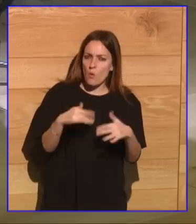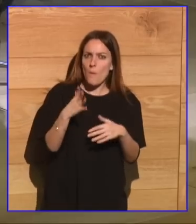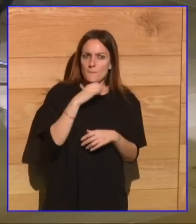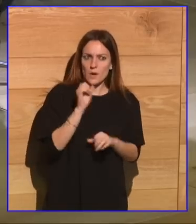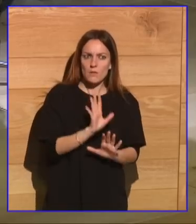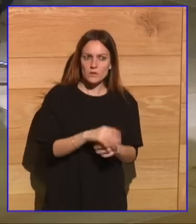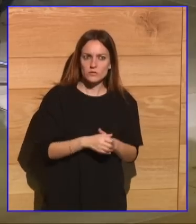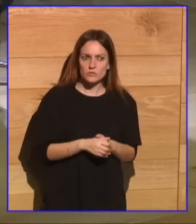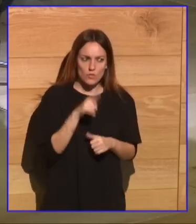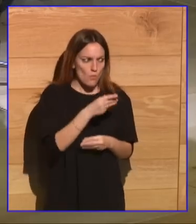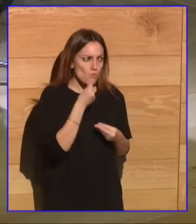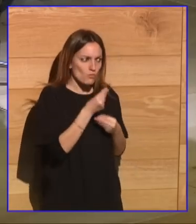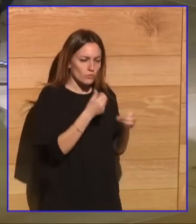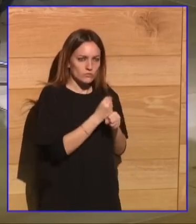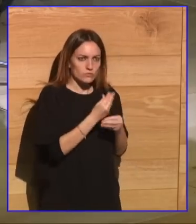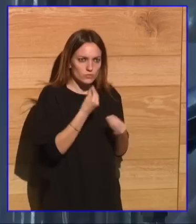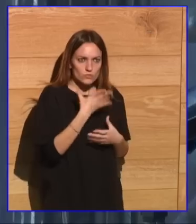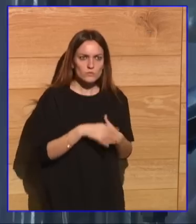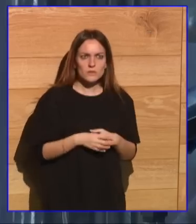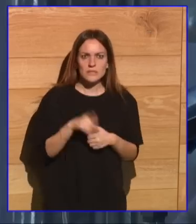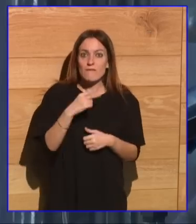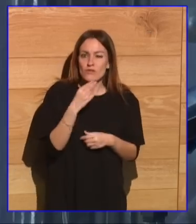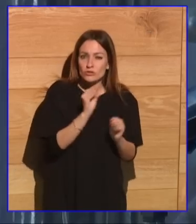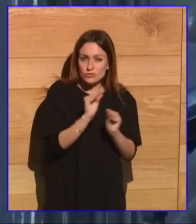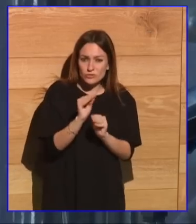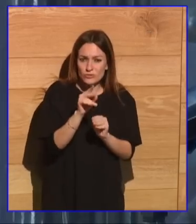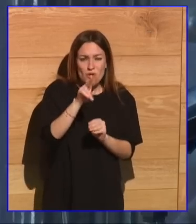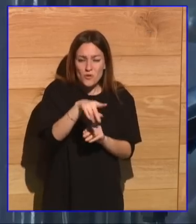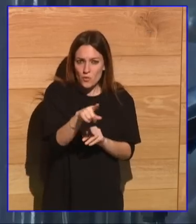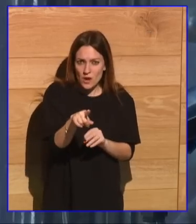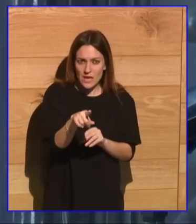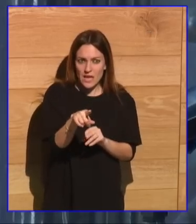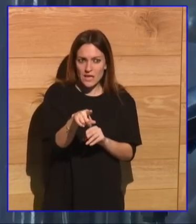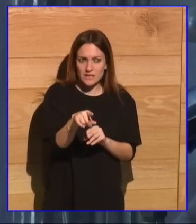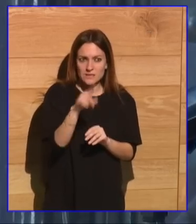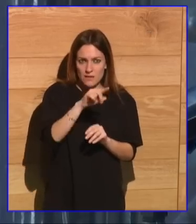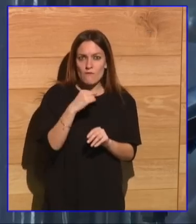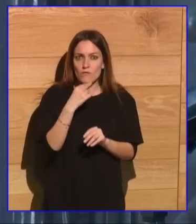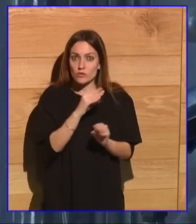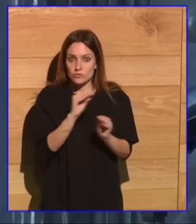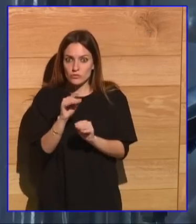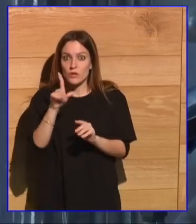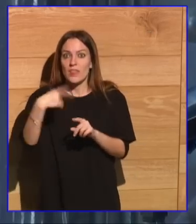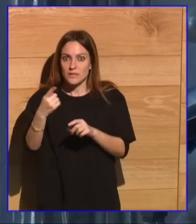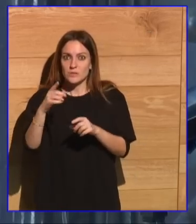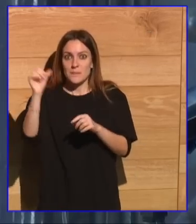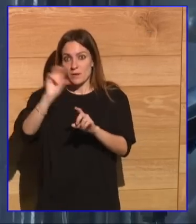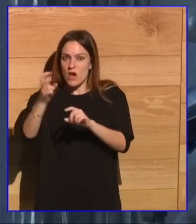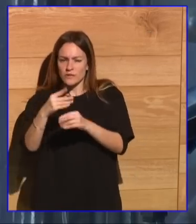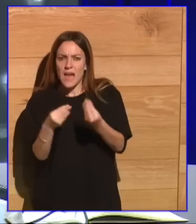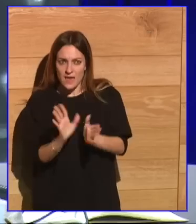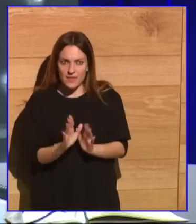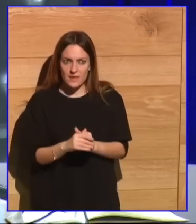está espectacular. Que además él no tiene esa voz. O sea, si oís a Brad Dourif, la voz de Brad Dourif es la que pone en El Señor de los Anillos. Ah, vale, pensé que vas a decir el